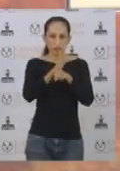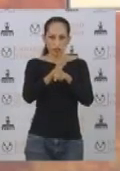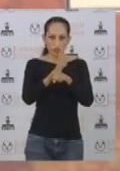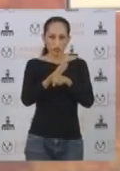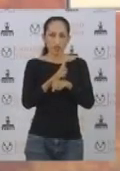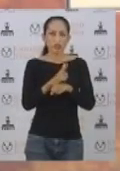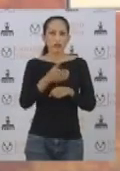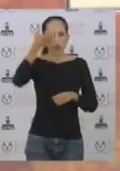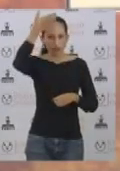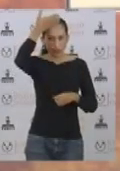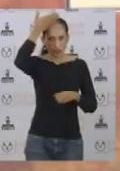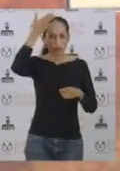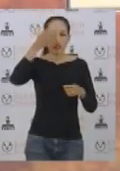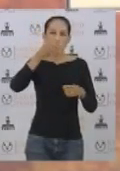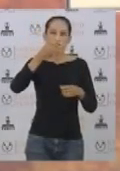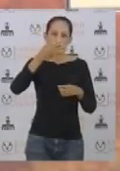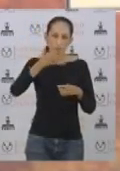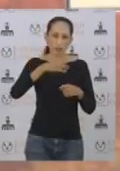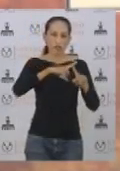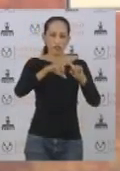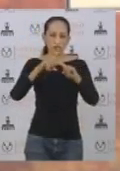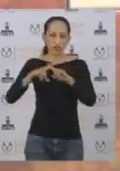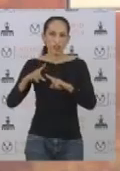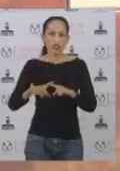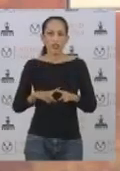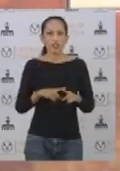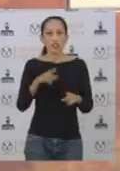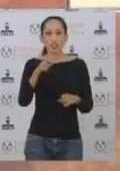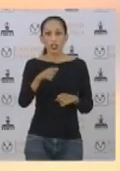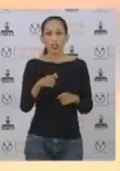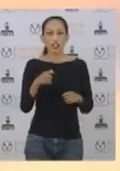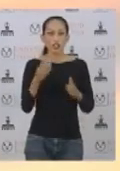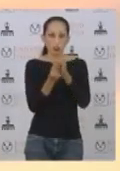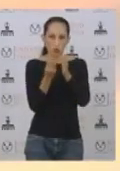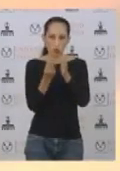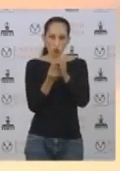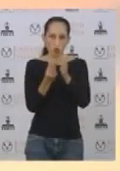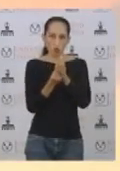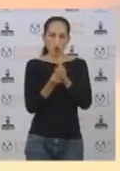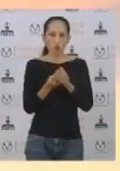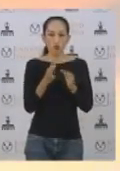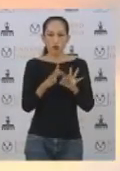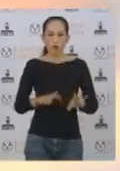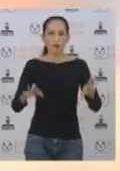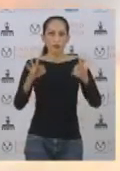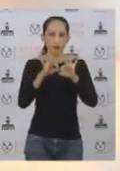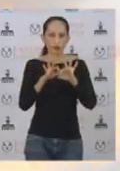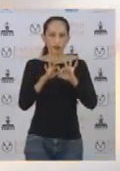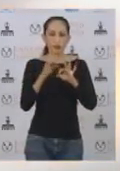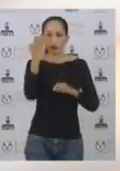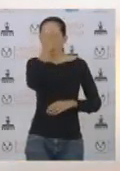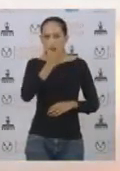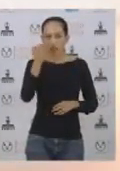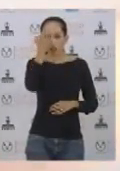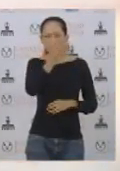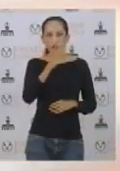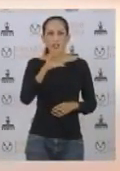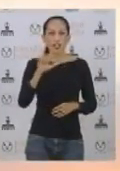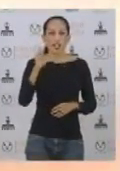enfermería y carreras afines a los cursos Interpretación y Aplicación Diagnóstica de los Análisis Clínicos en Consultoría